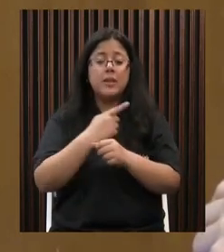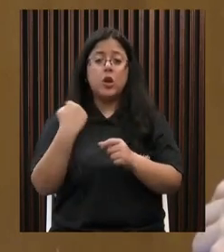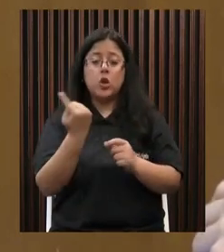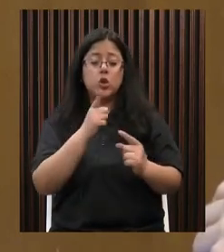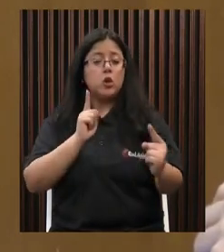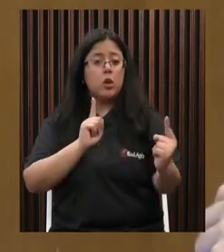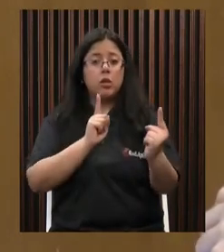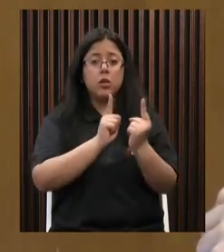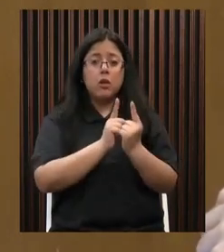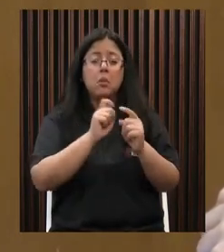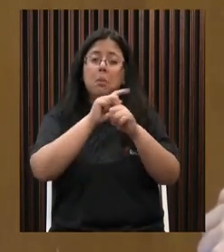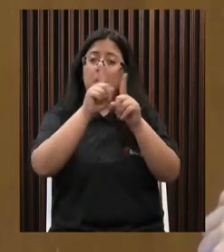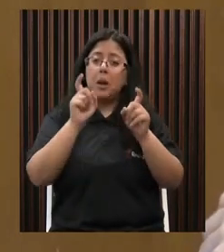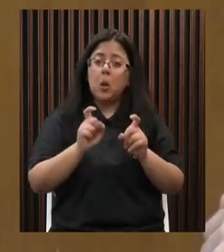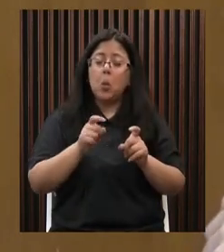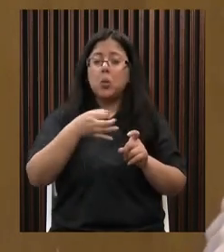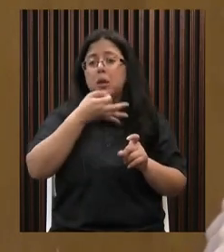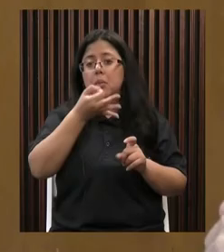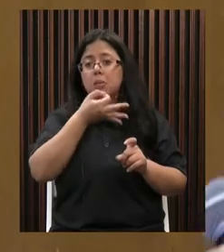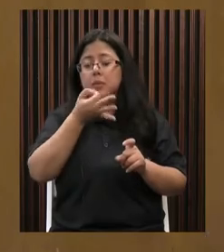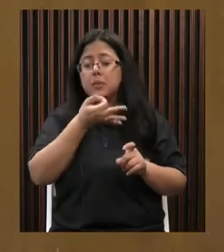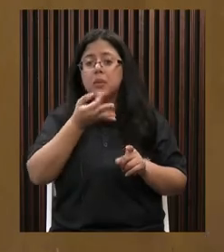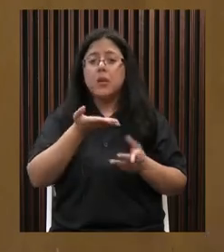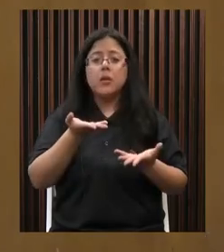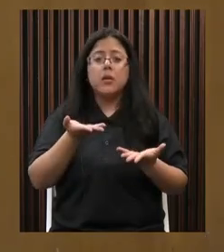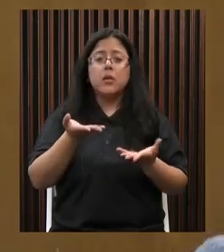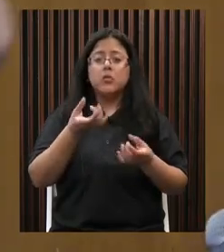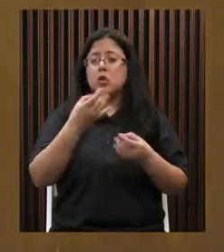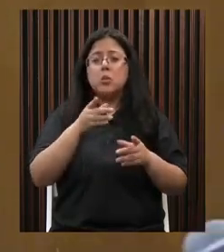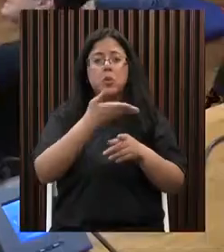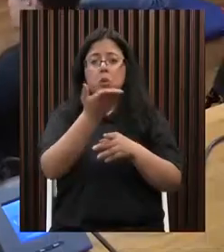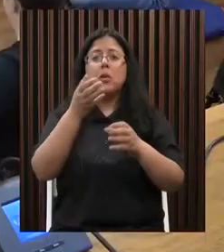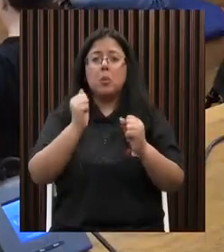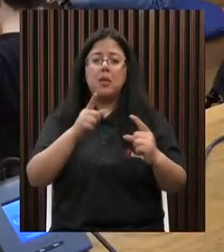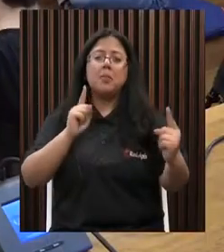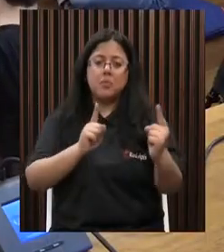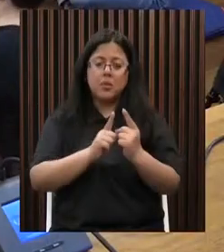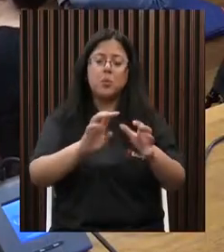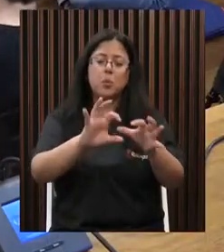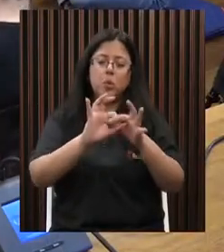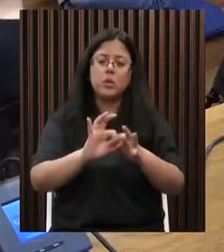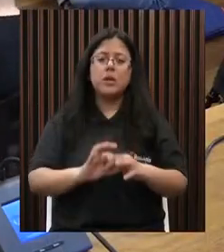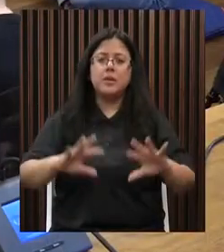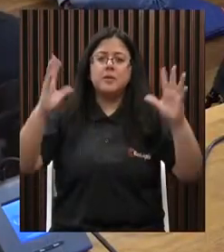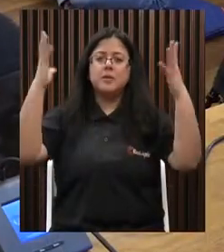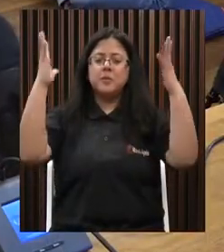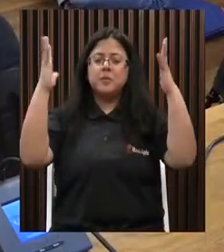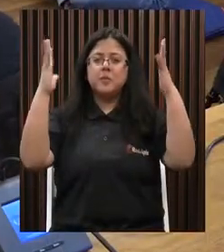preguntas o comentarios, simplemente acérquense a nosotros. Muchas gracias.